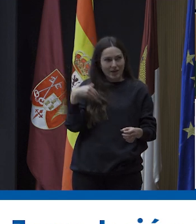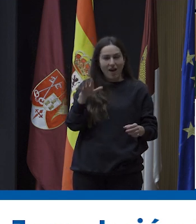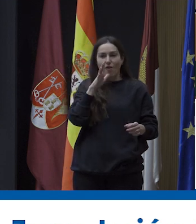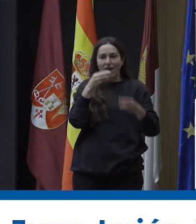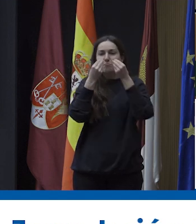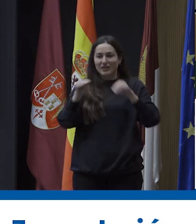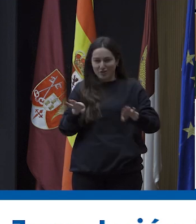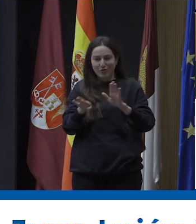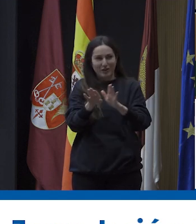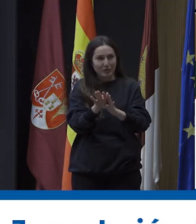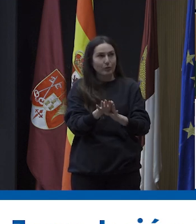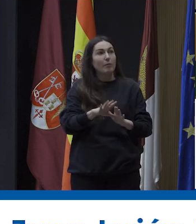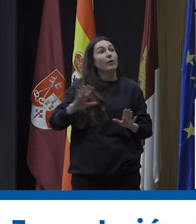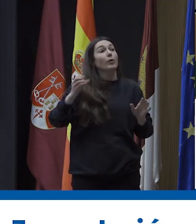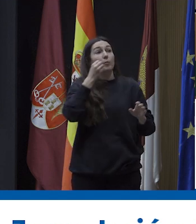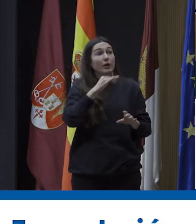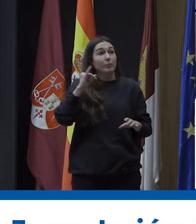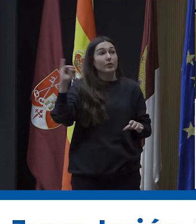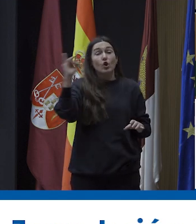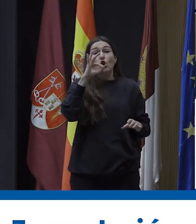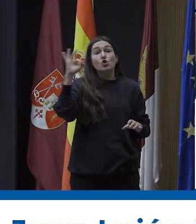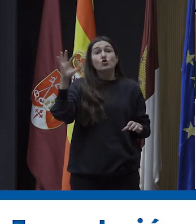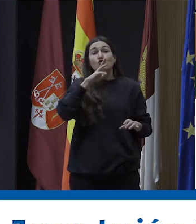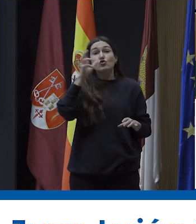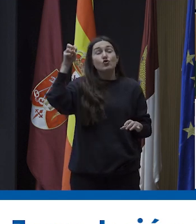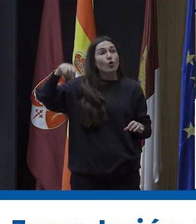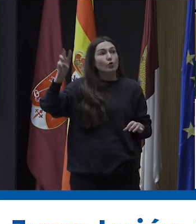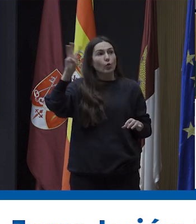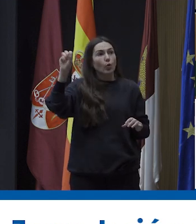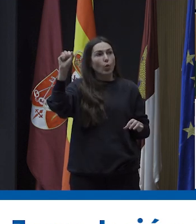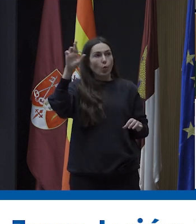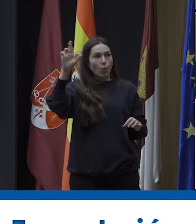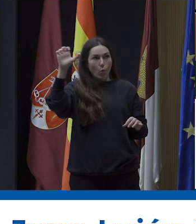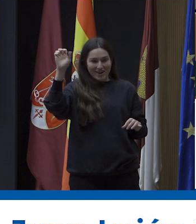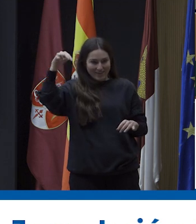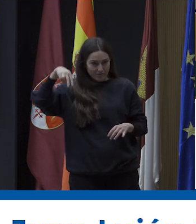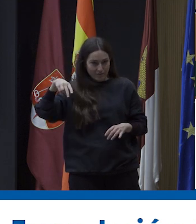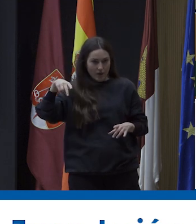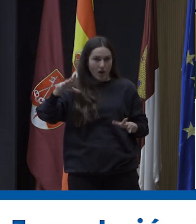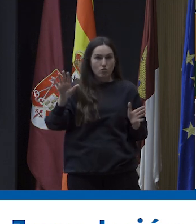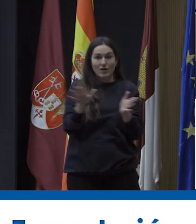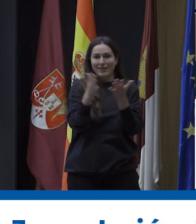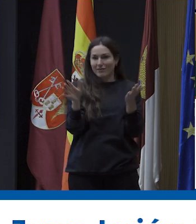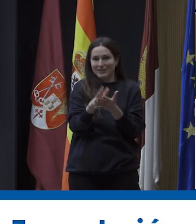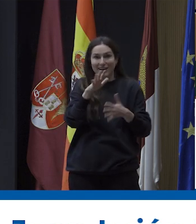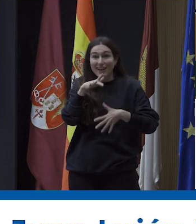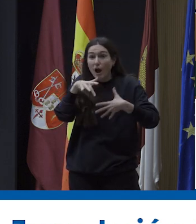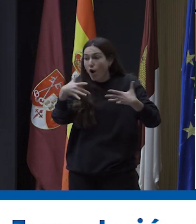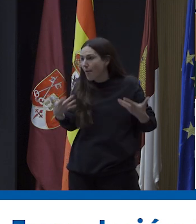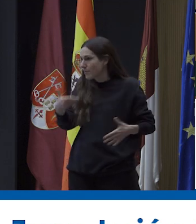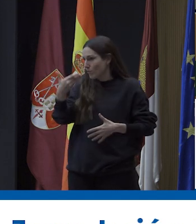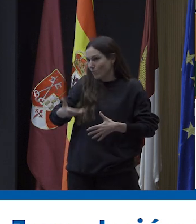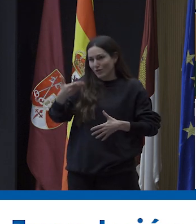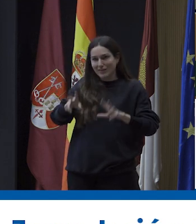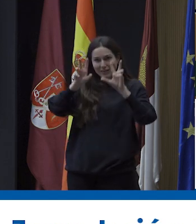Warren, que estaba iniciando el New England Journal of Medicine, que es una revista que actualmente es de las más importantes en la